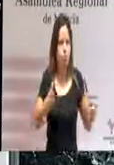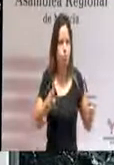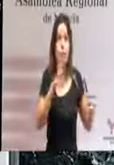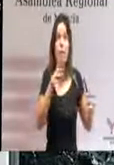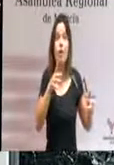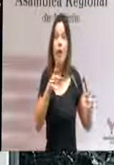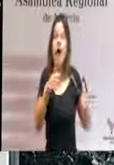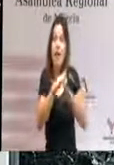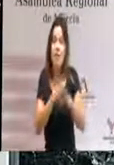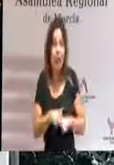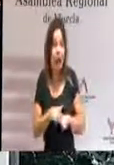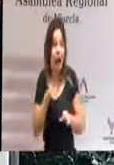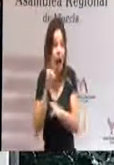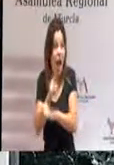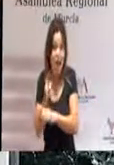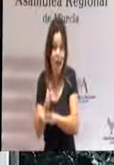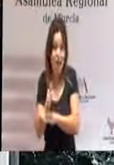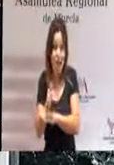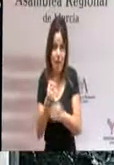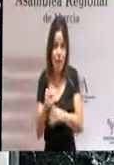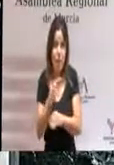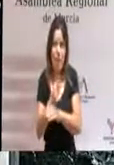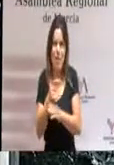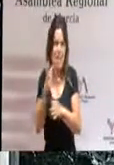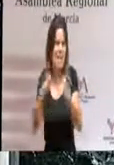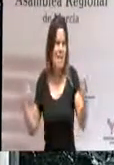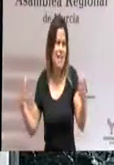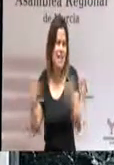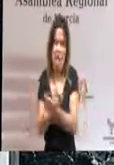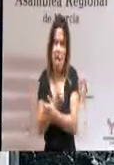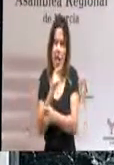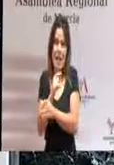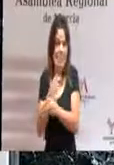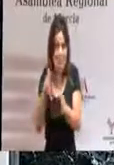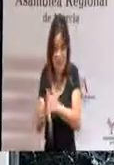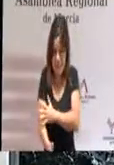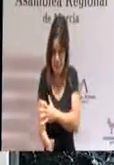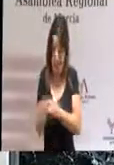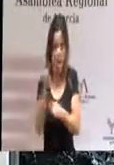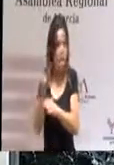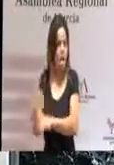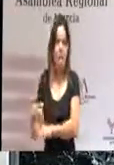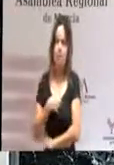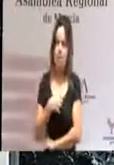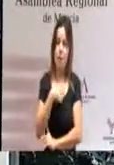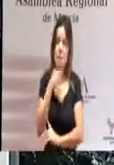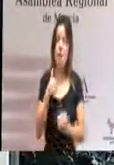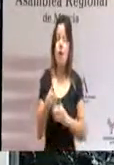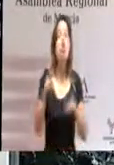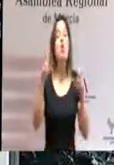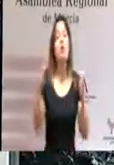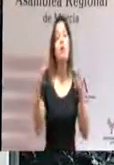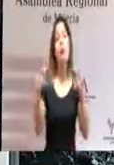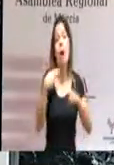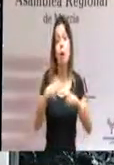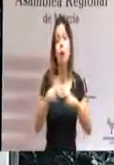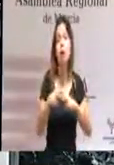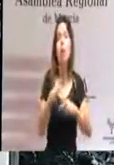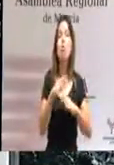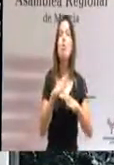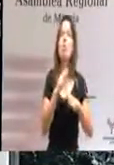no podrán engañar ni pueden engañar a todo el mundo todo el tiempo. Esta nueva etapa política, con un